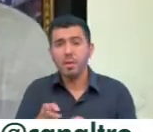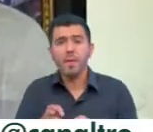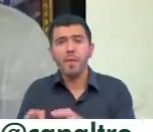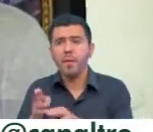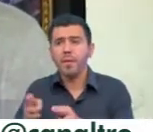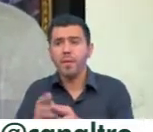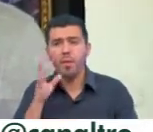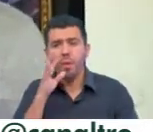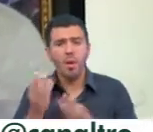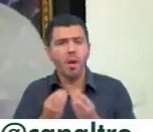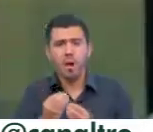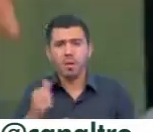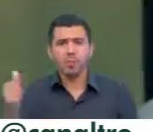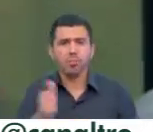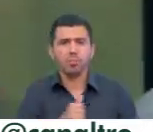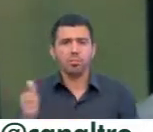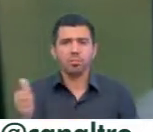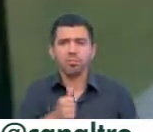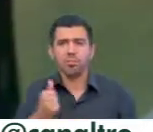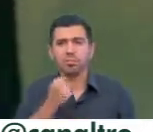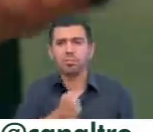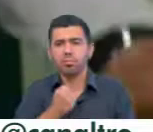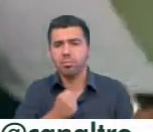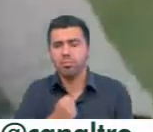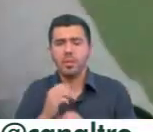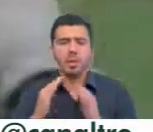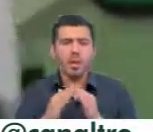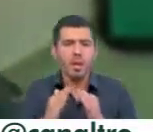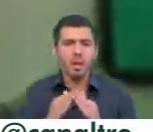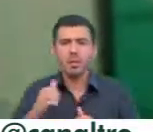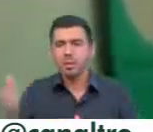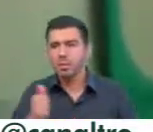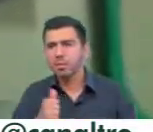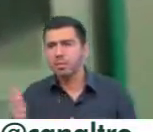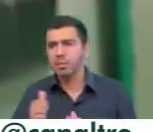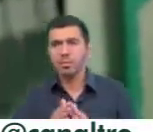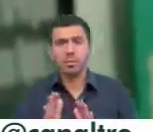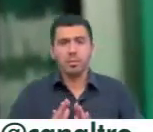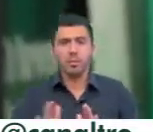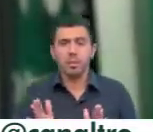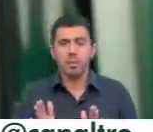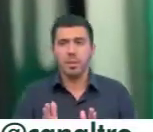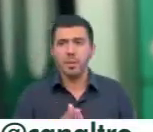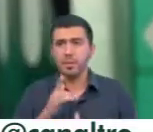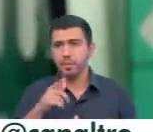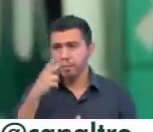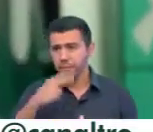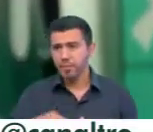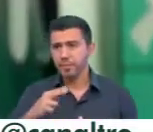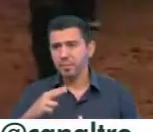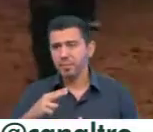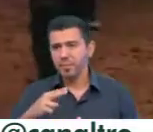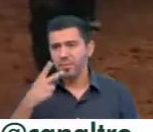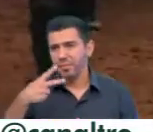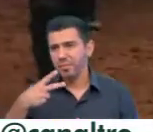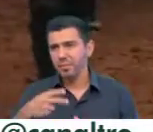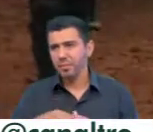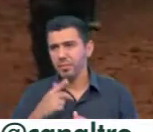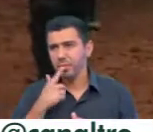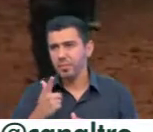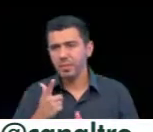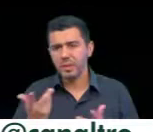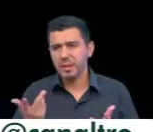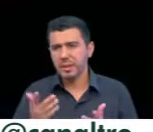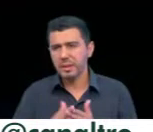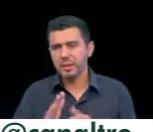su trabajo en el trabajo a mercar asegura su hijastro que la comunidad no permitió la alteración de la escena del crimen y por este hecho